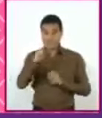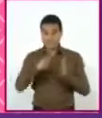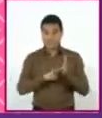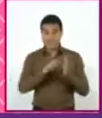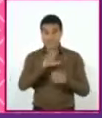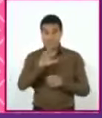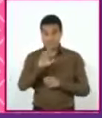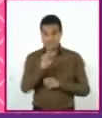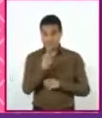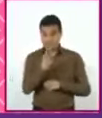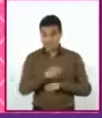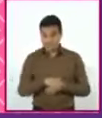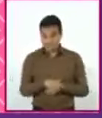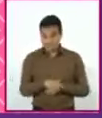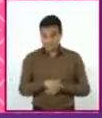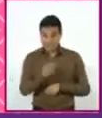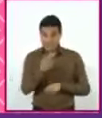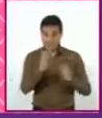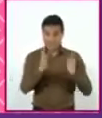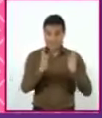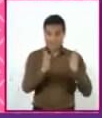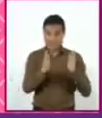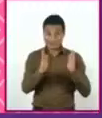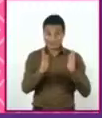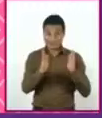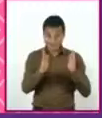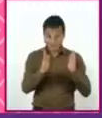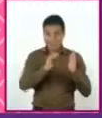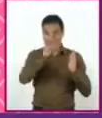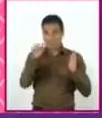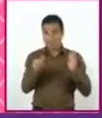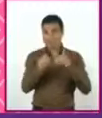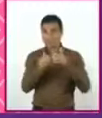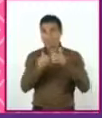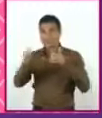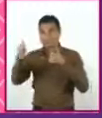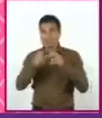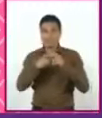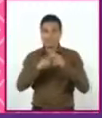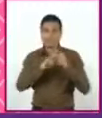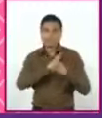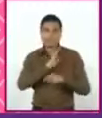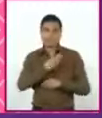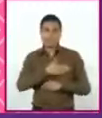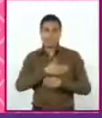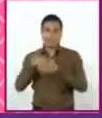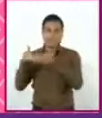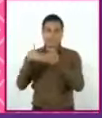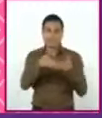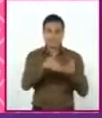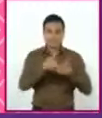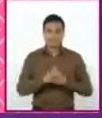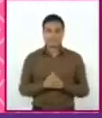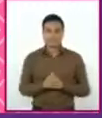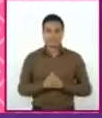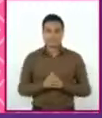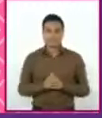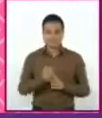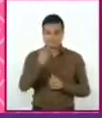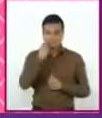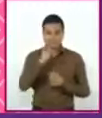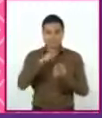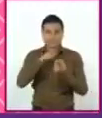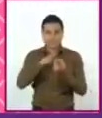nuestra era, marca el inicio del México colonial. Este proceso lo podemos ubicar en la parte